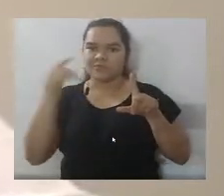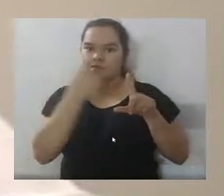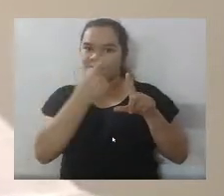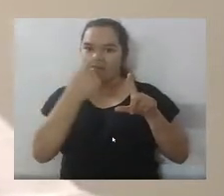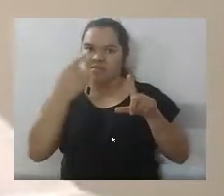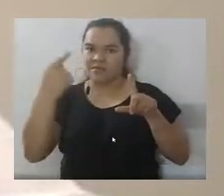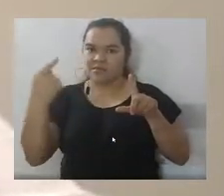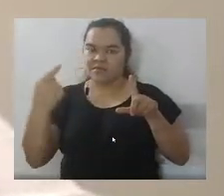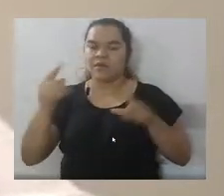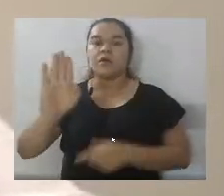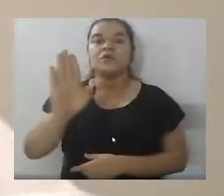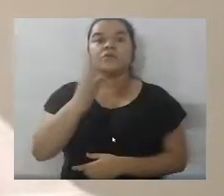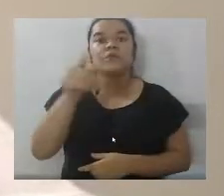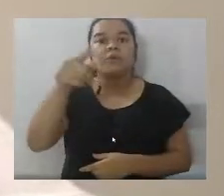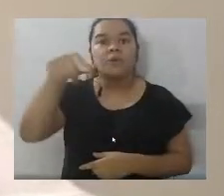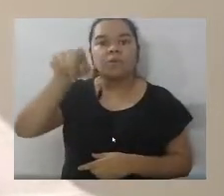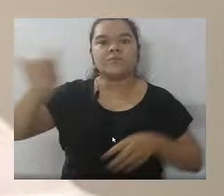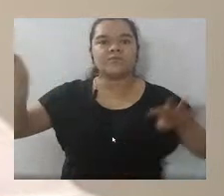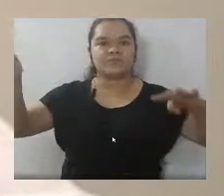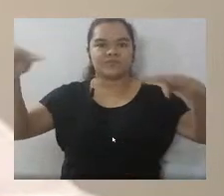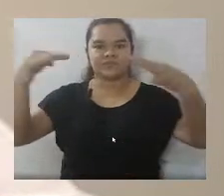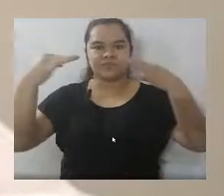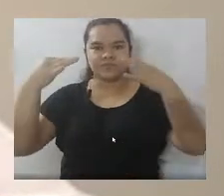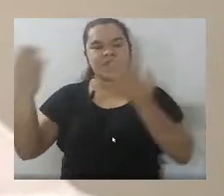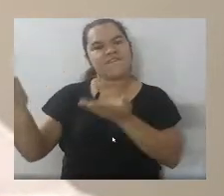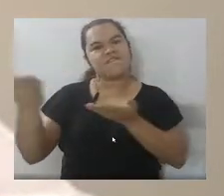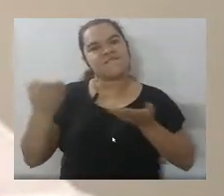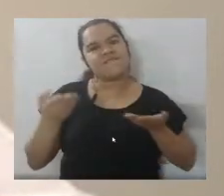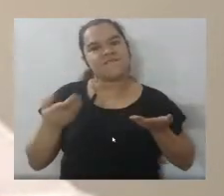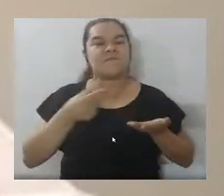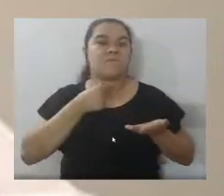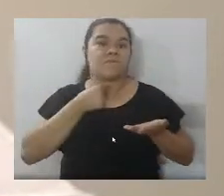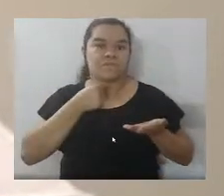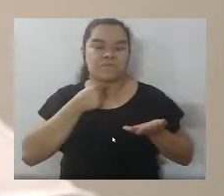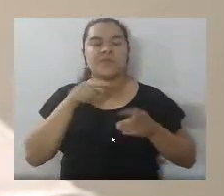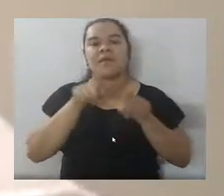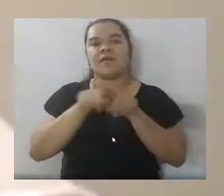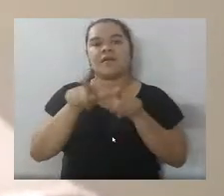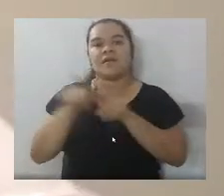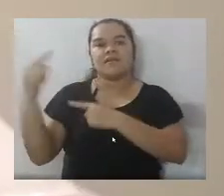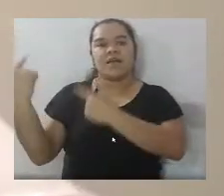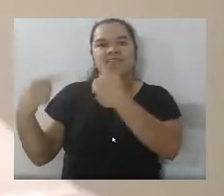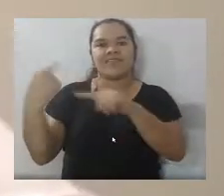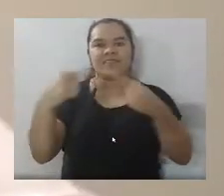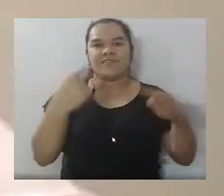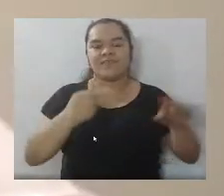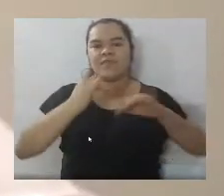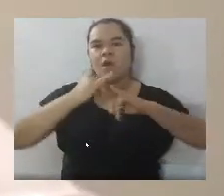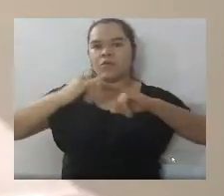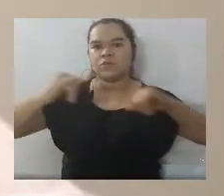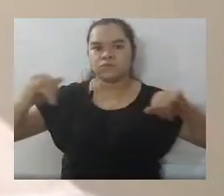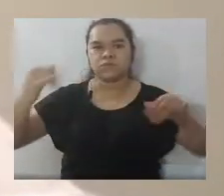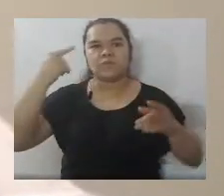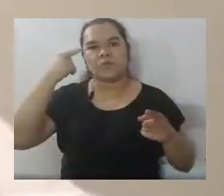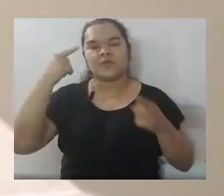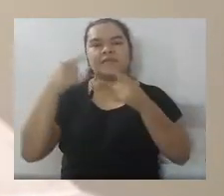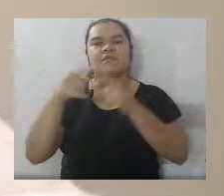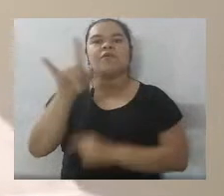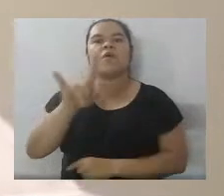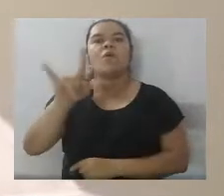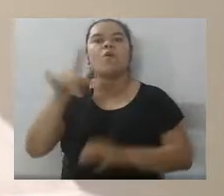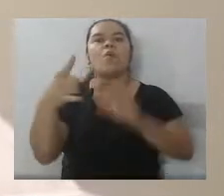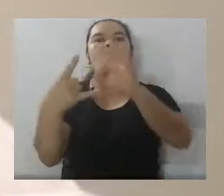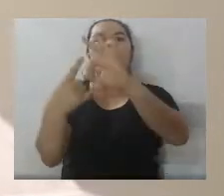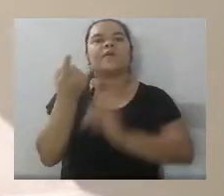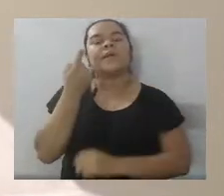la bienvenida a las jornadas informativas sobre carreras de la UNE, a las cuales decidimos llamar Conociendo UNE, un encuentro